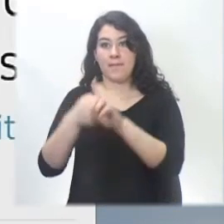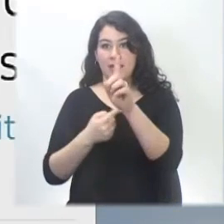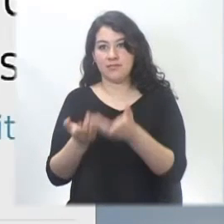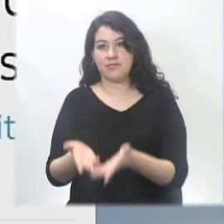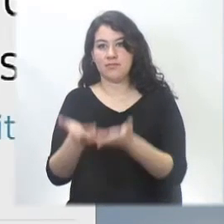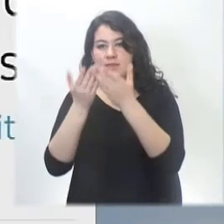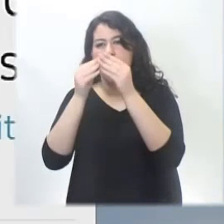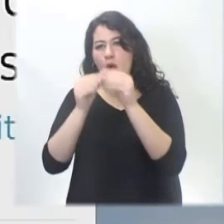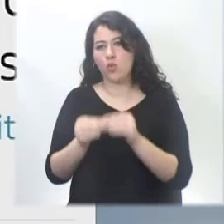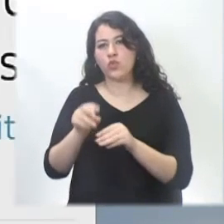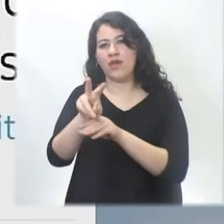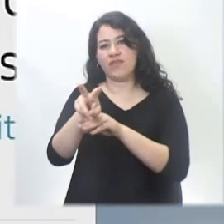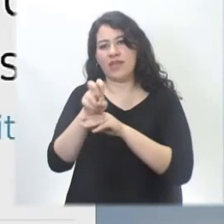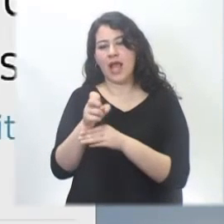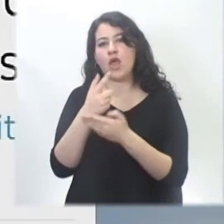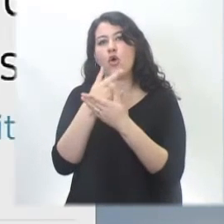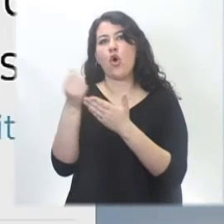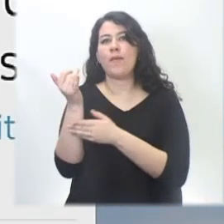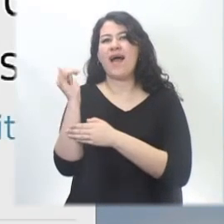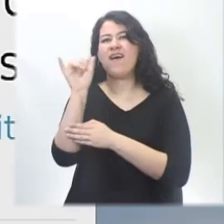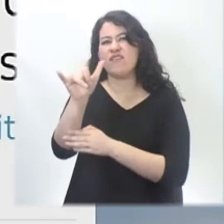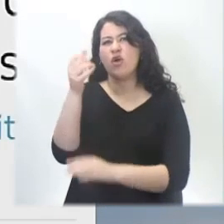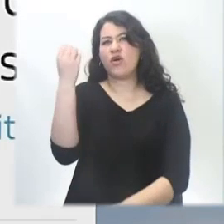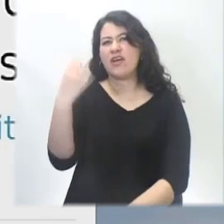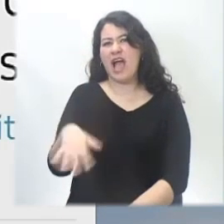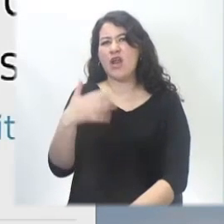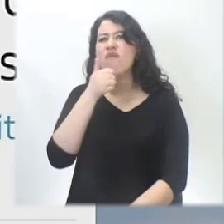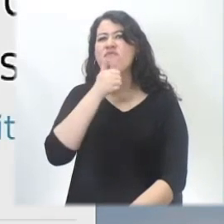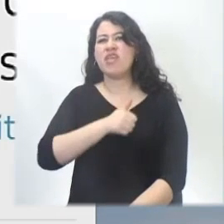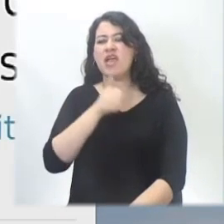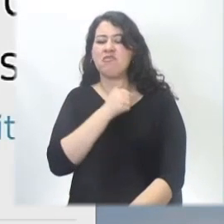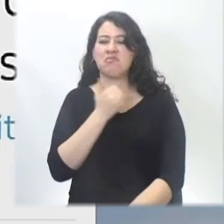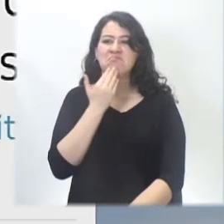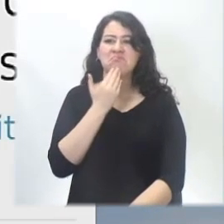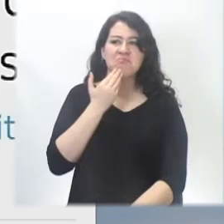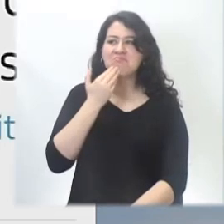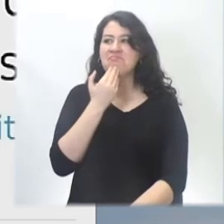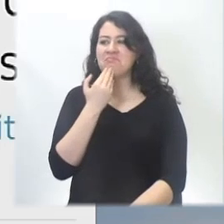fiscal, compra de avión caro, viejo y sospechoso.